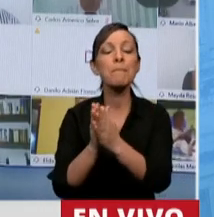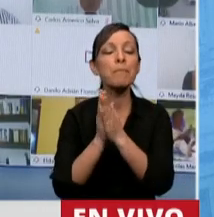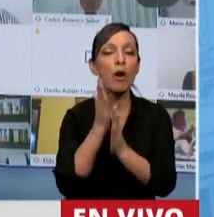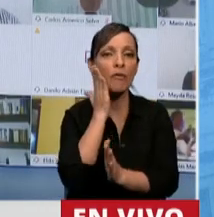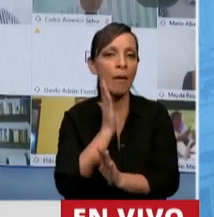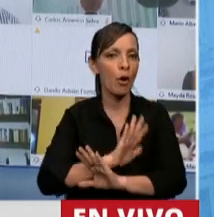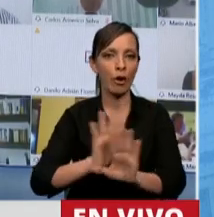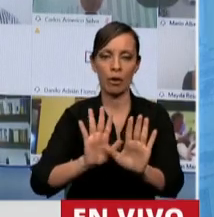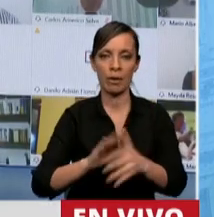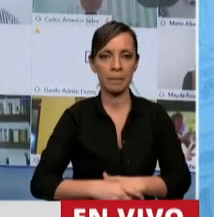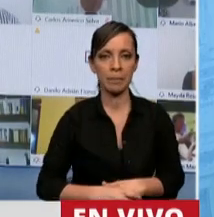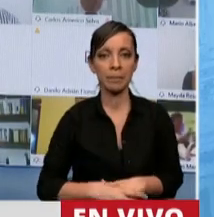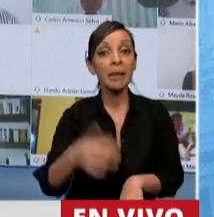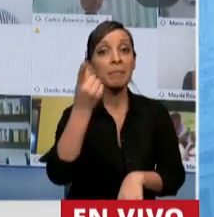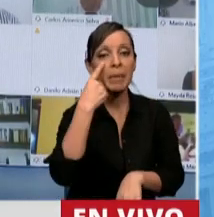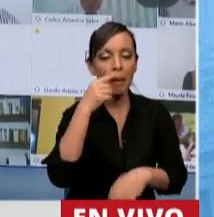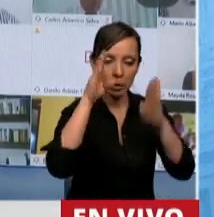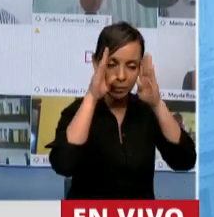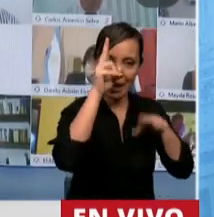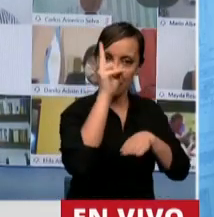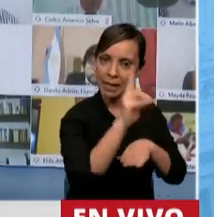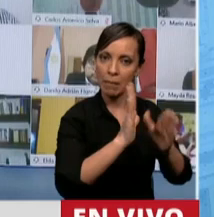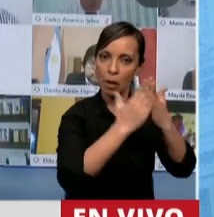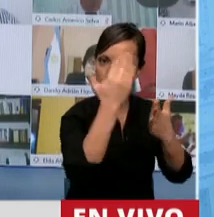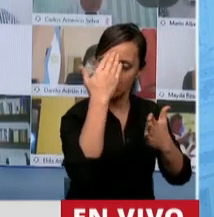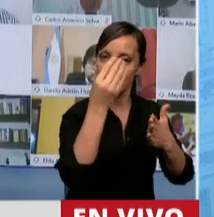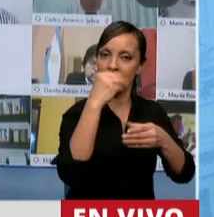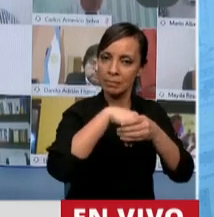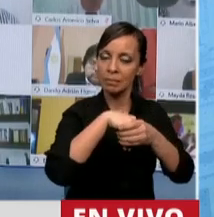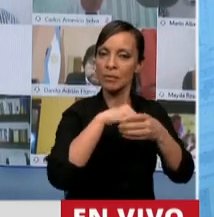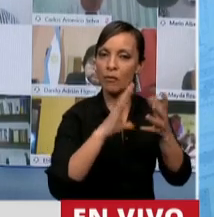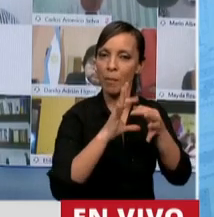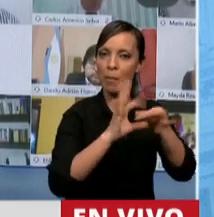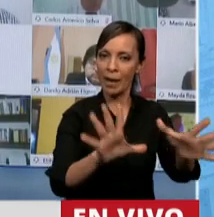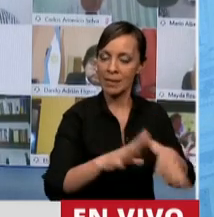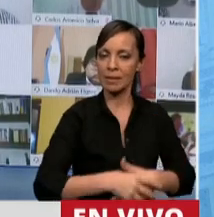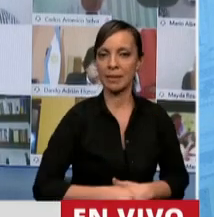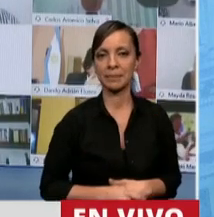favor, vivamos en el orden constitucional, en el sistema democrático.